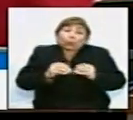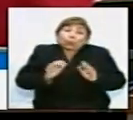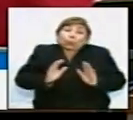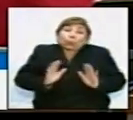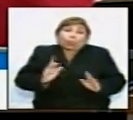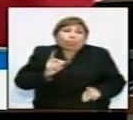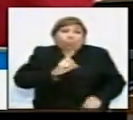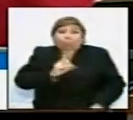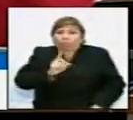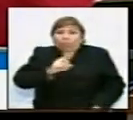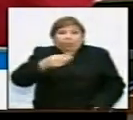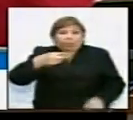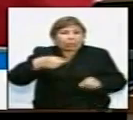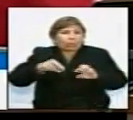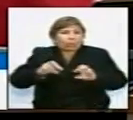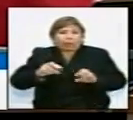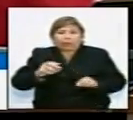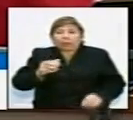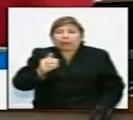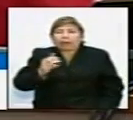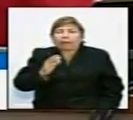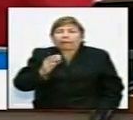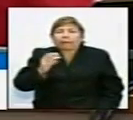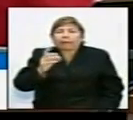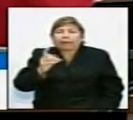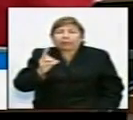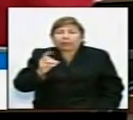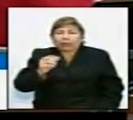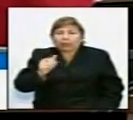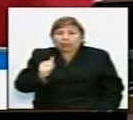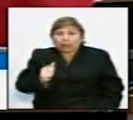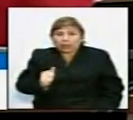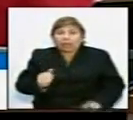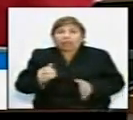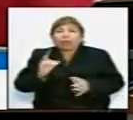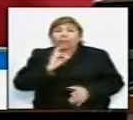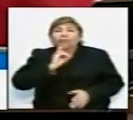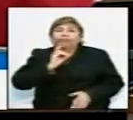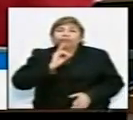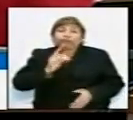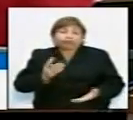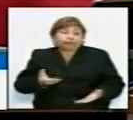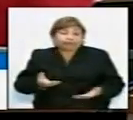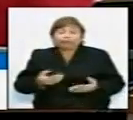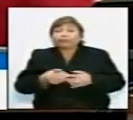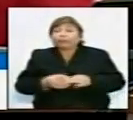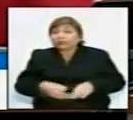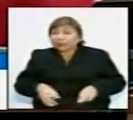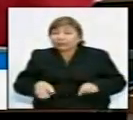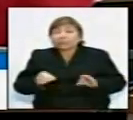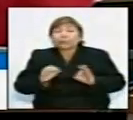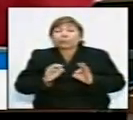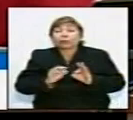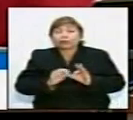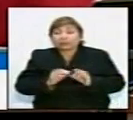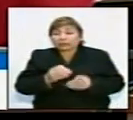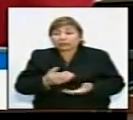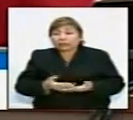no está permitido por la FDA norteamericana. Y es importante clarificar